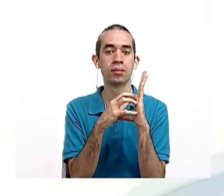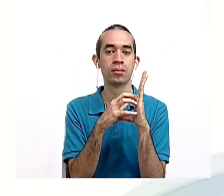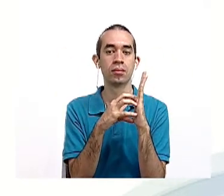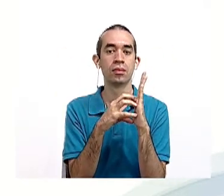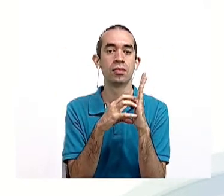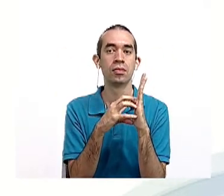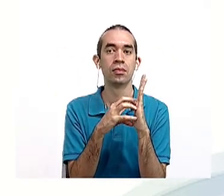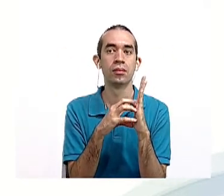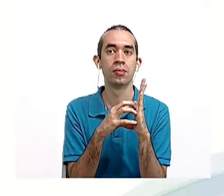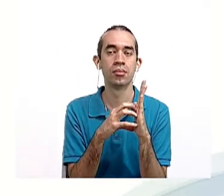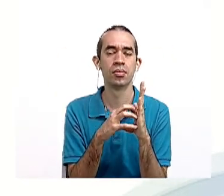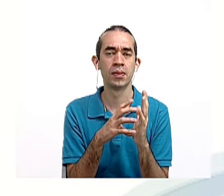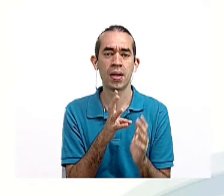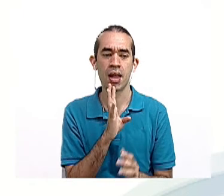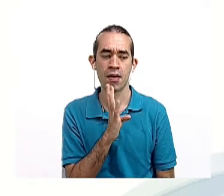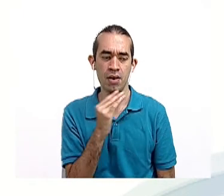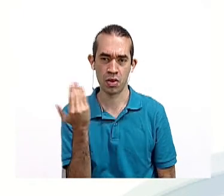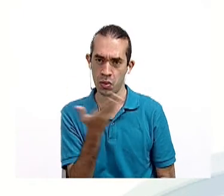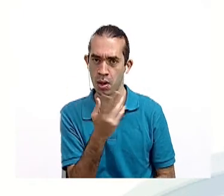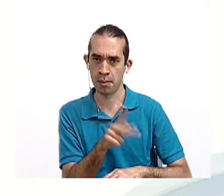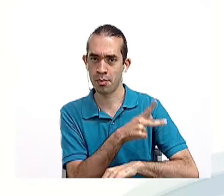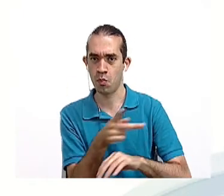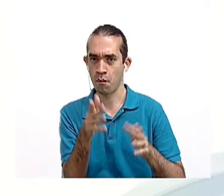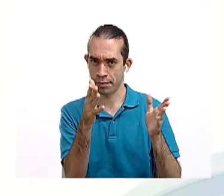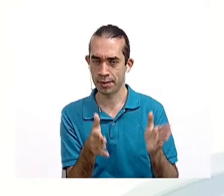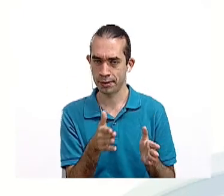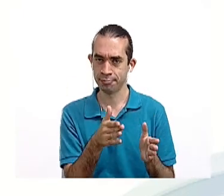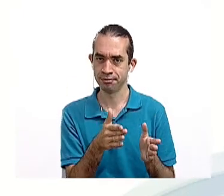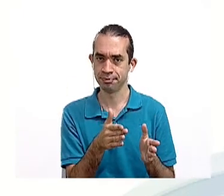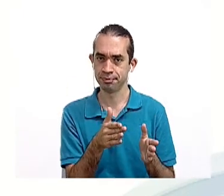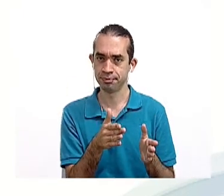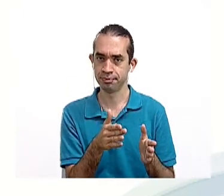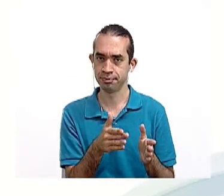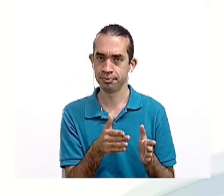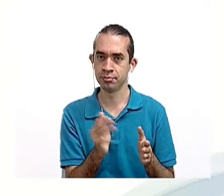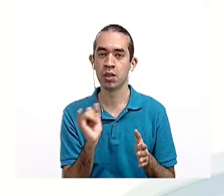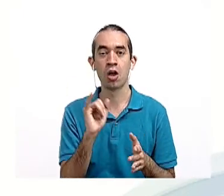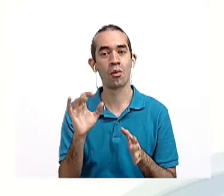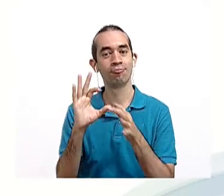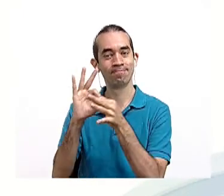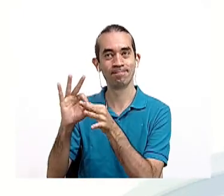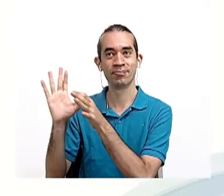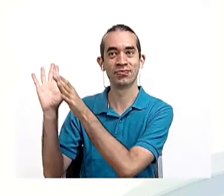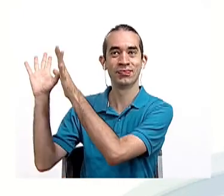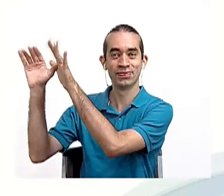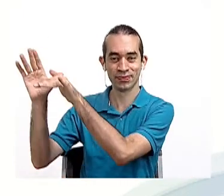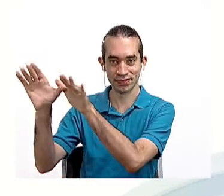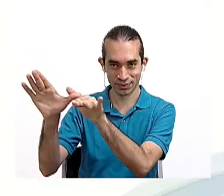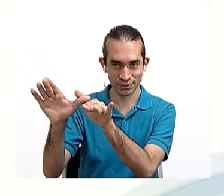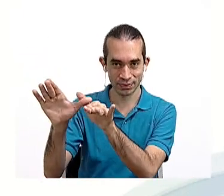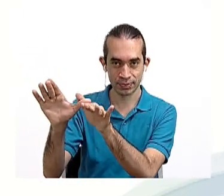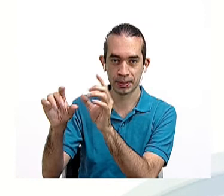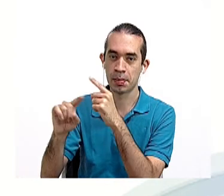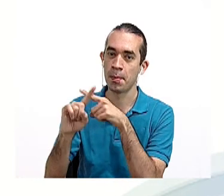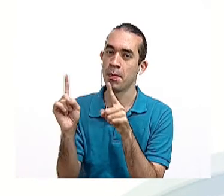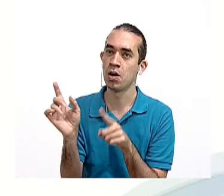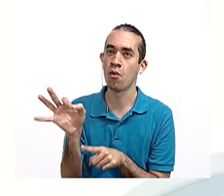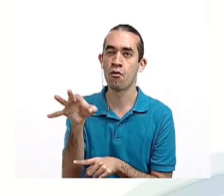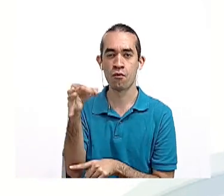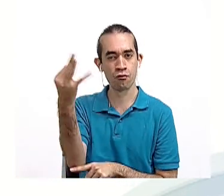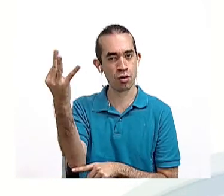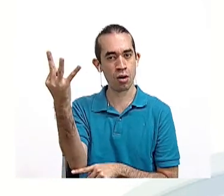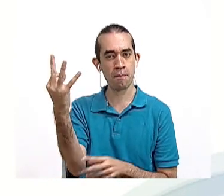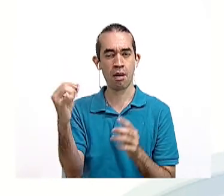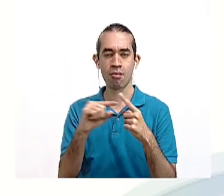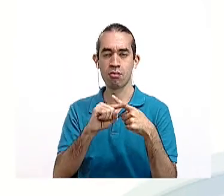Y dirigiéndose a este poeta, toma de nuevo la imagen de las golondrinas, pero con un estilo, con un tono